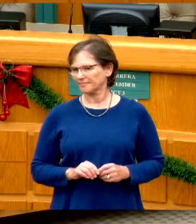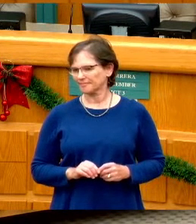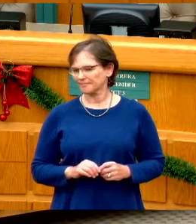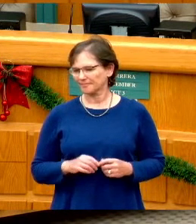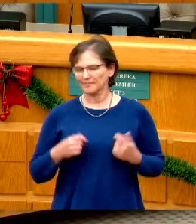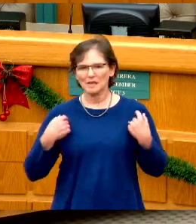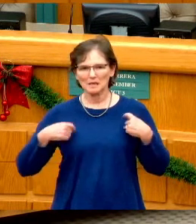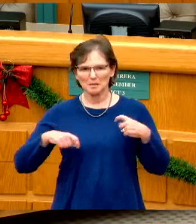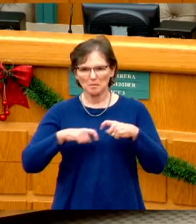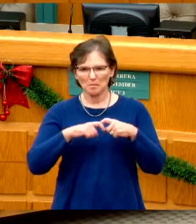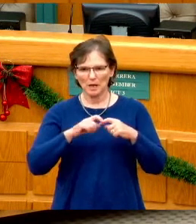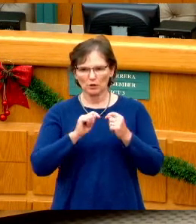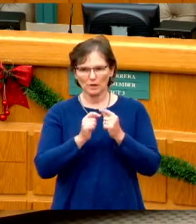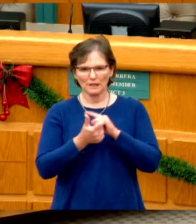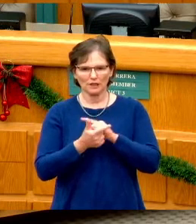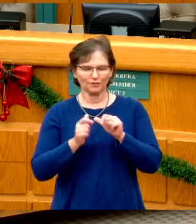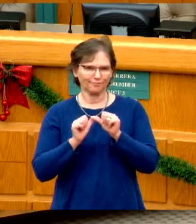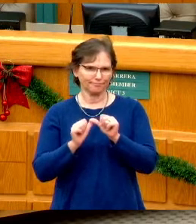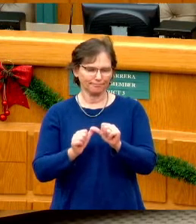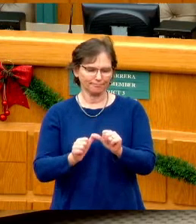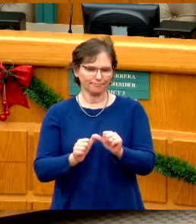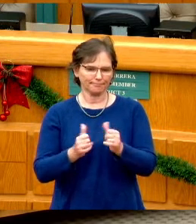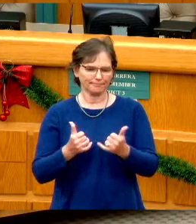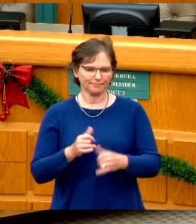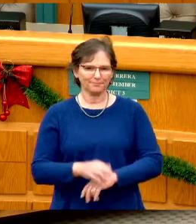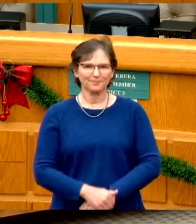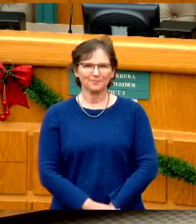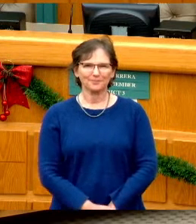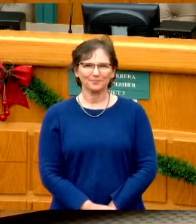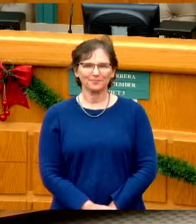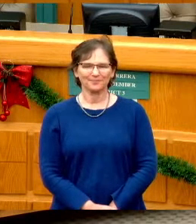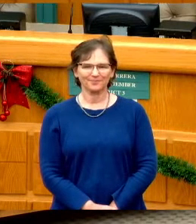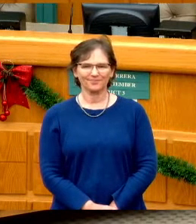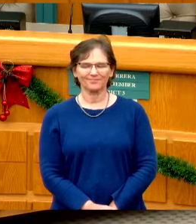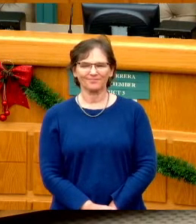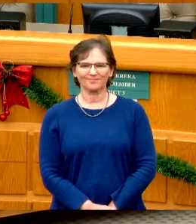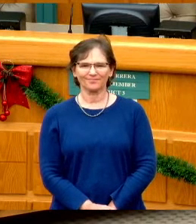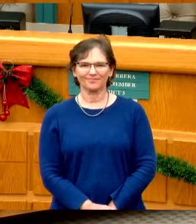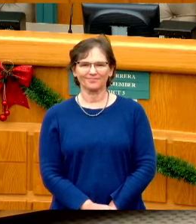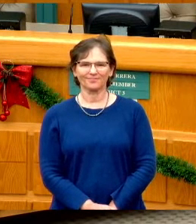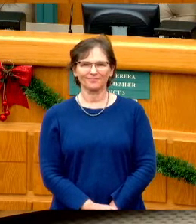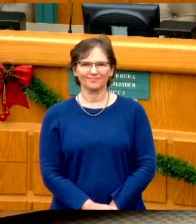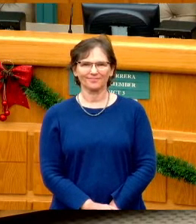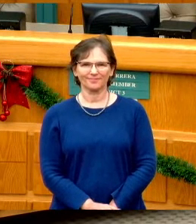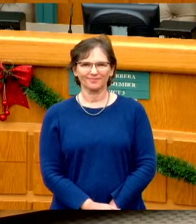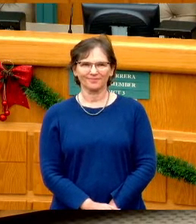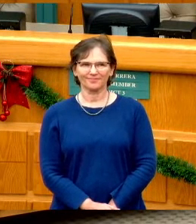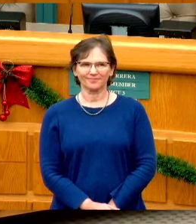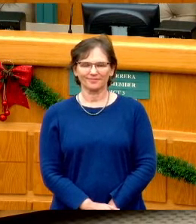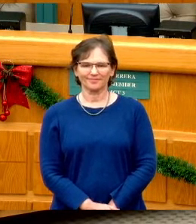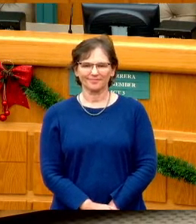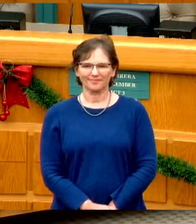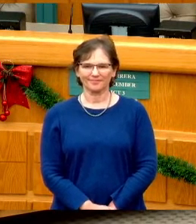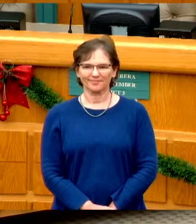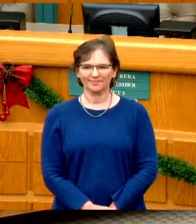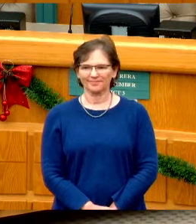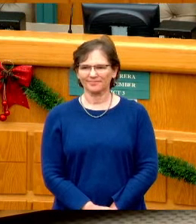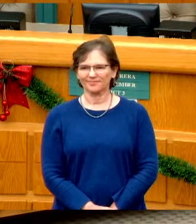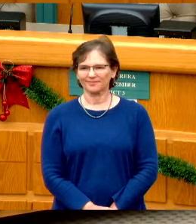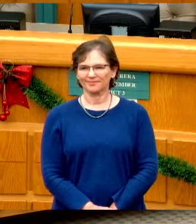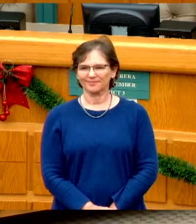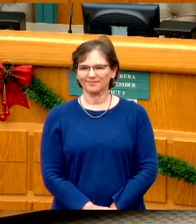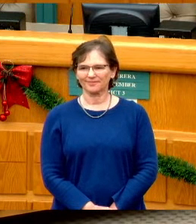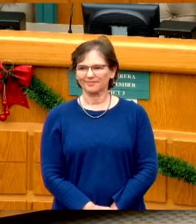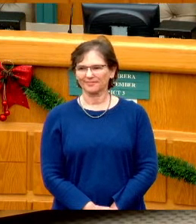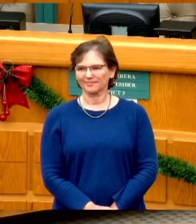a actividades de iluminación de árboles públicos al aire libre, tomarse fotos con Santa y asistir a un desfile festivo. Y las